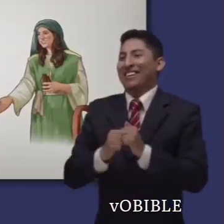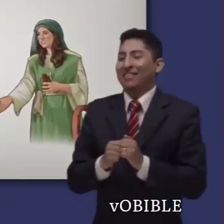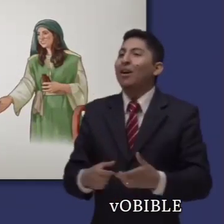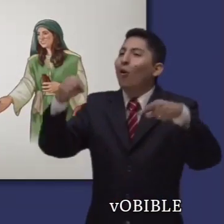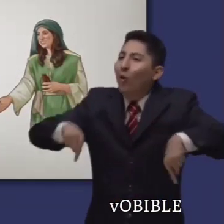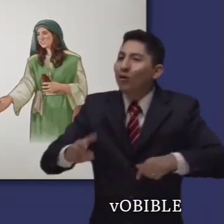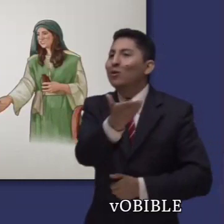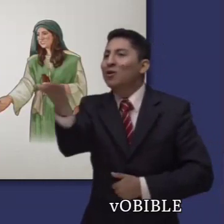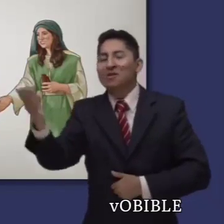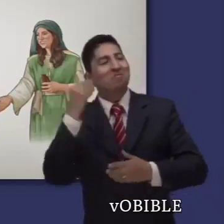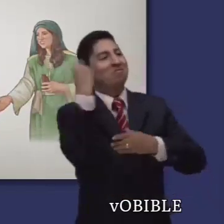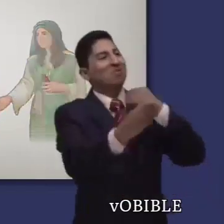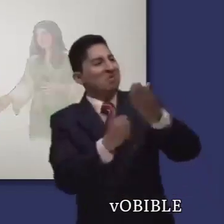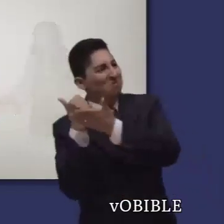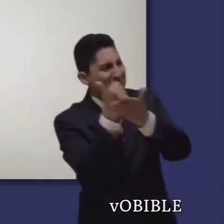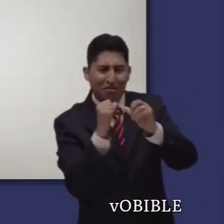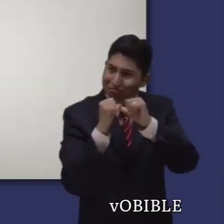de Judea.